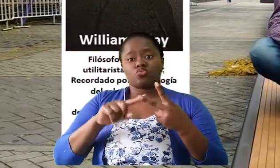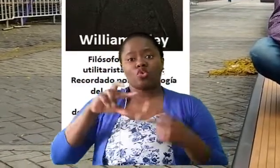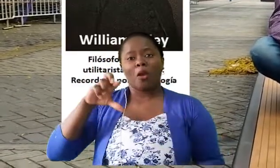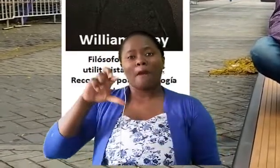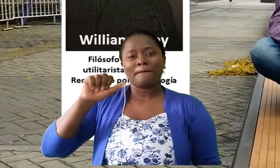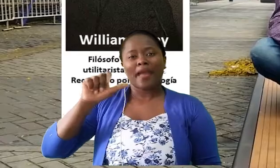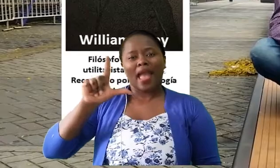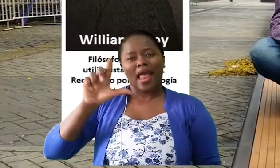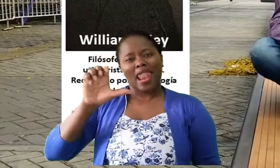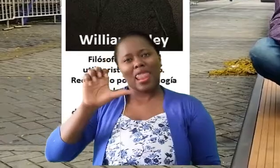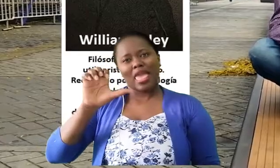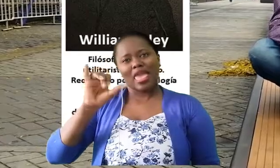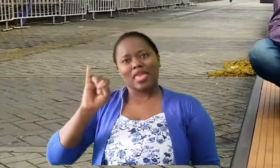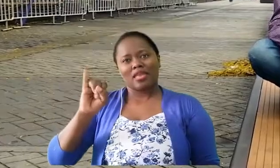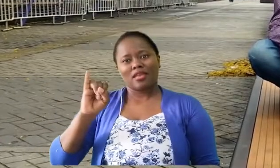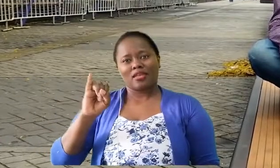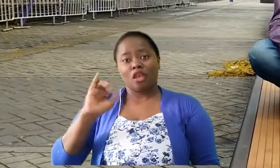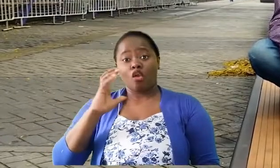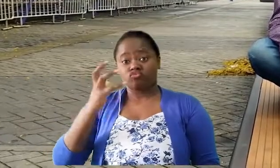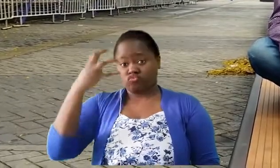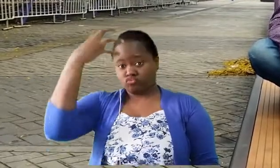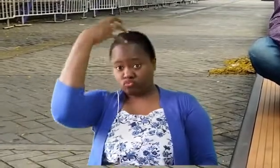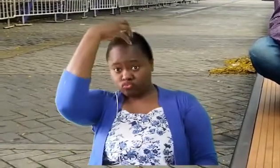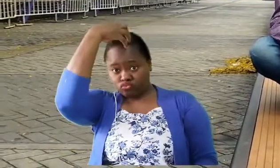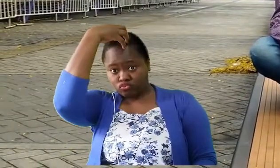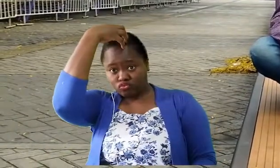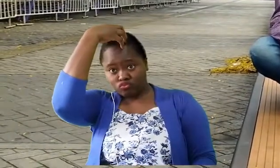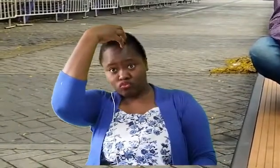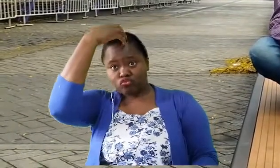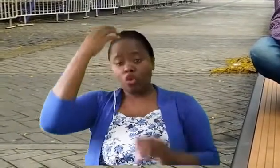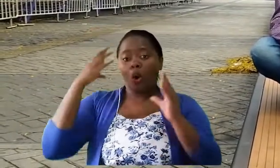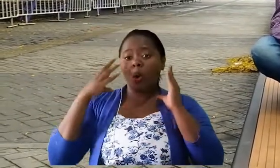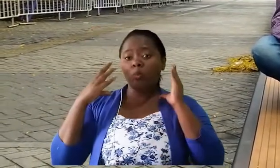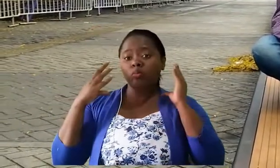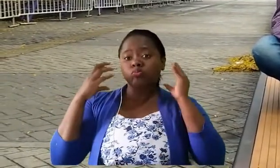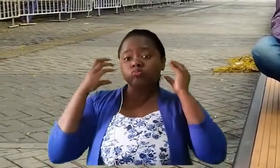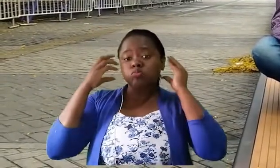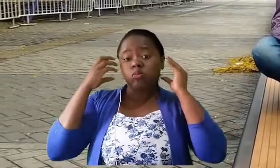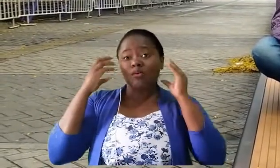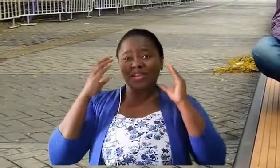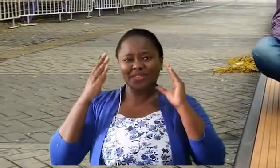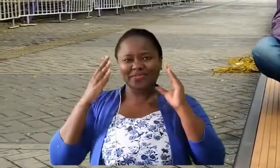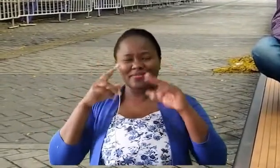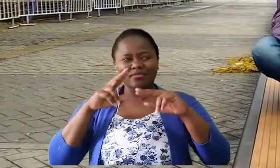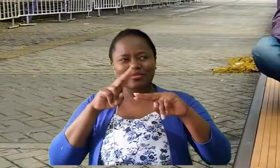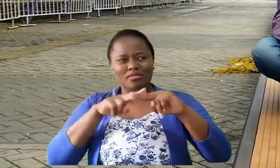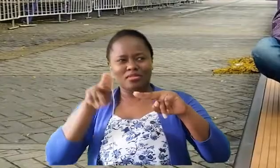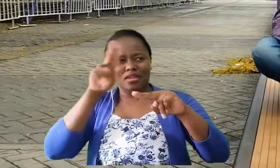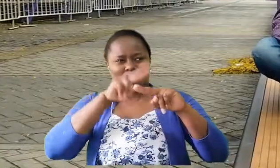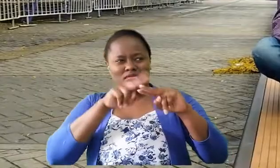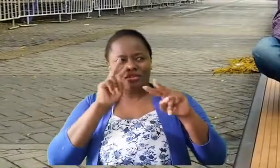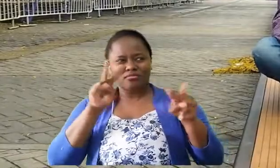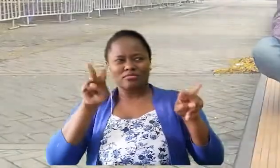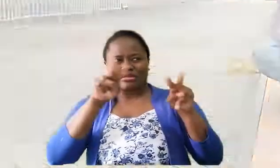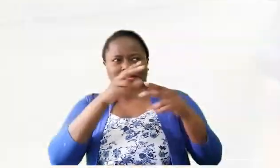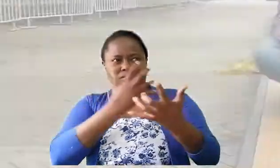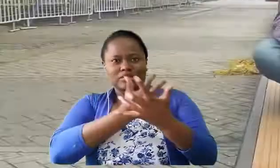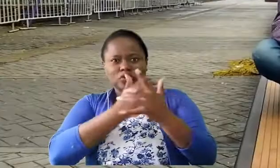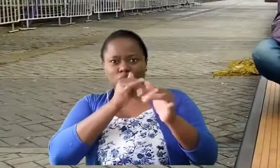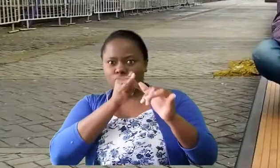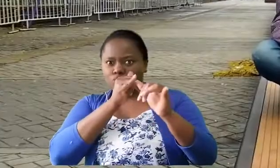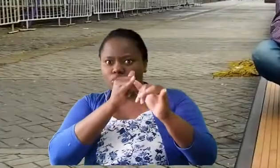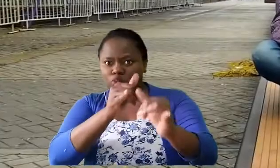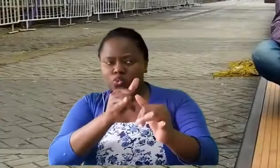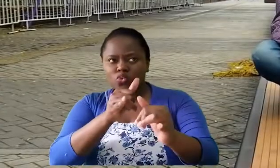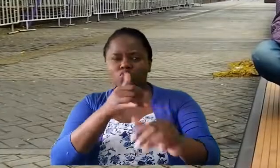básicamente, después de observar la naturaleza y de estudiarla con el método científico, por ejemplo, la naturaleza del ojo, por